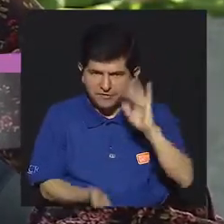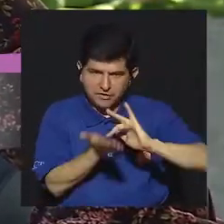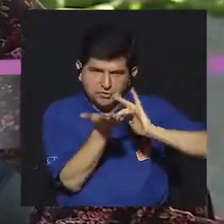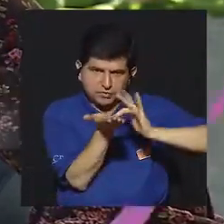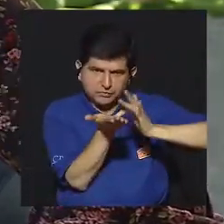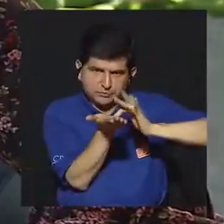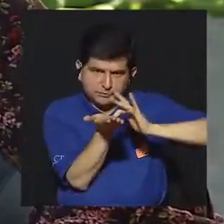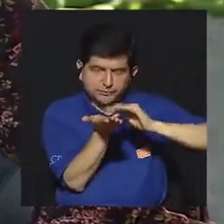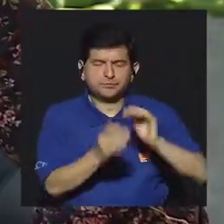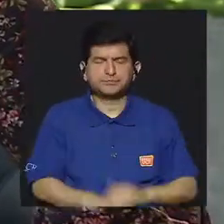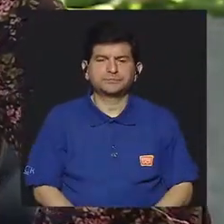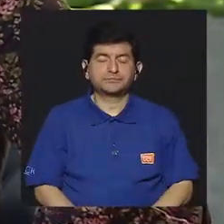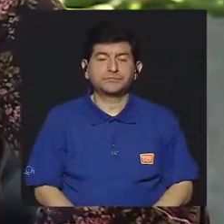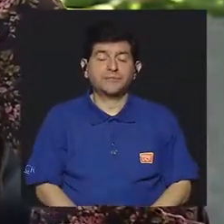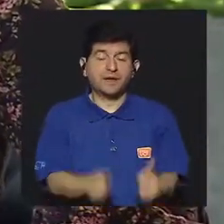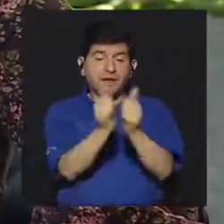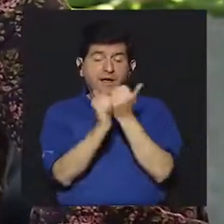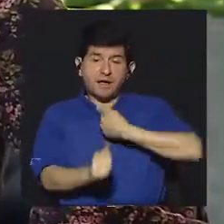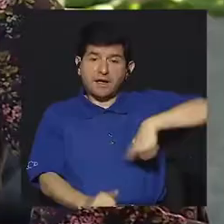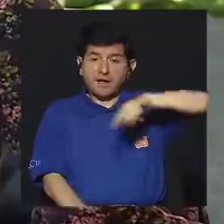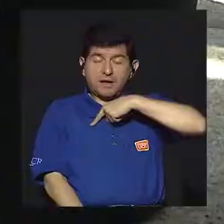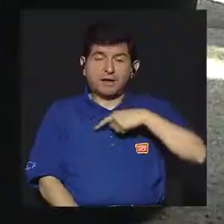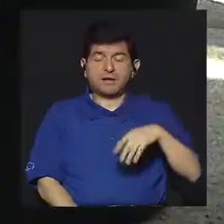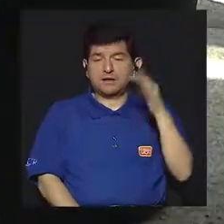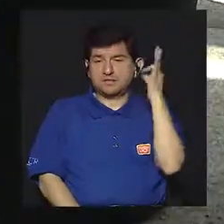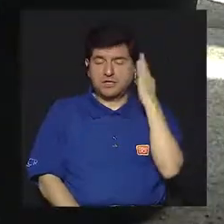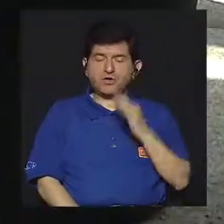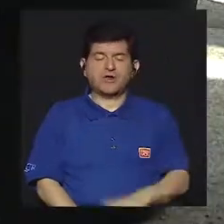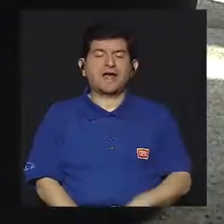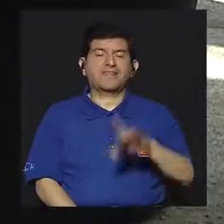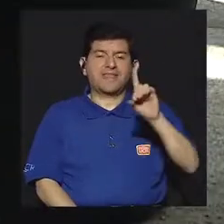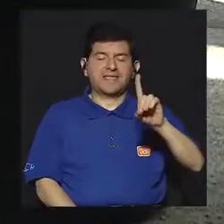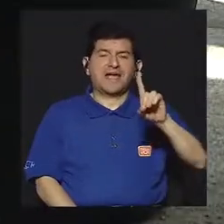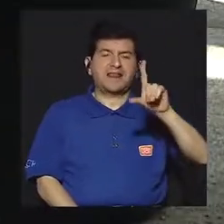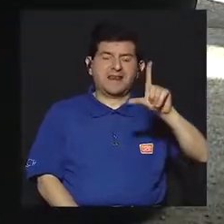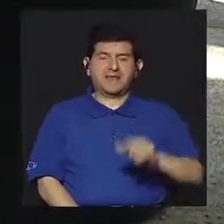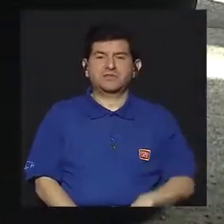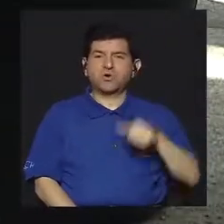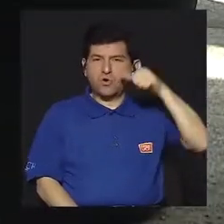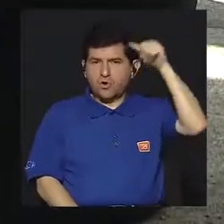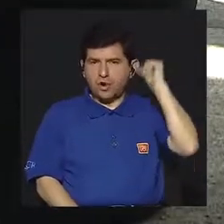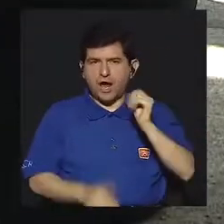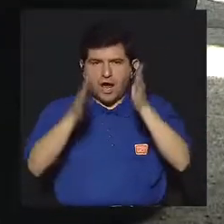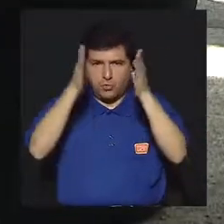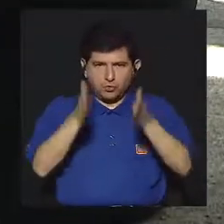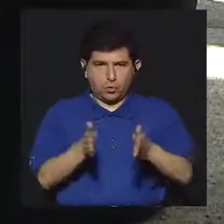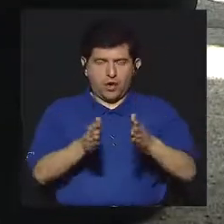por medicamentos. Para ello nos acompaña la señora Dayana Leistón, audióloga.